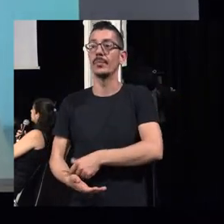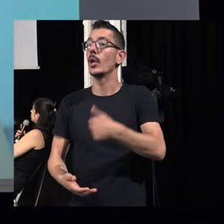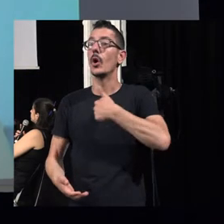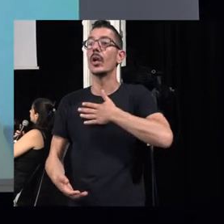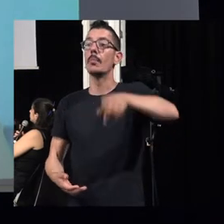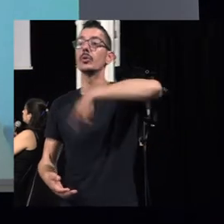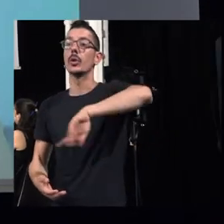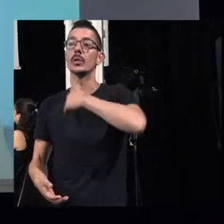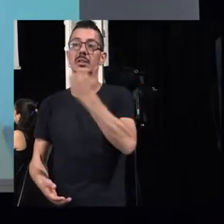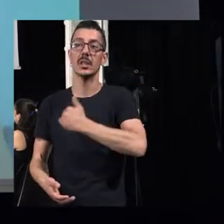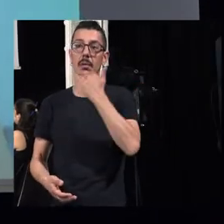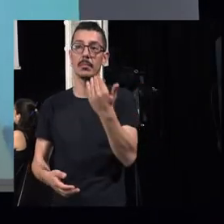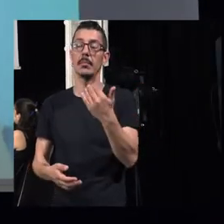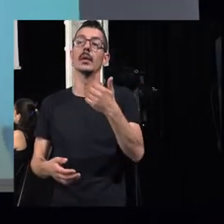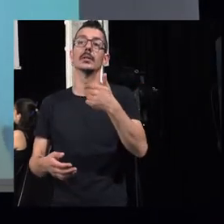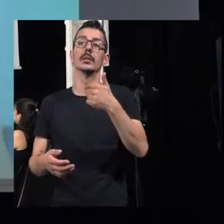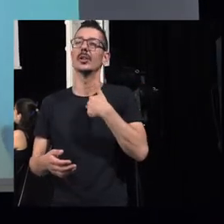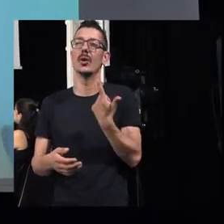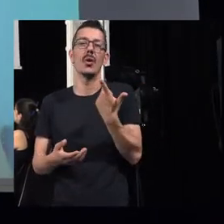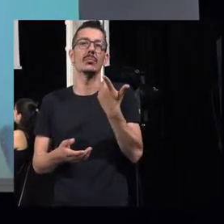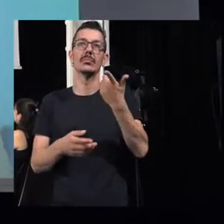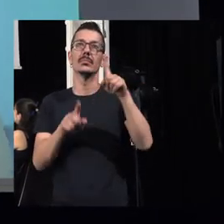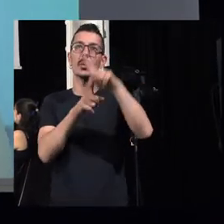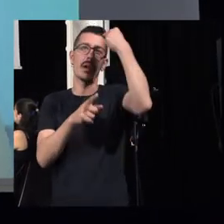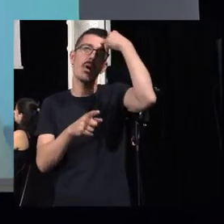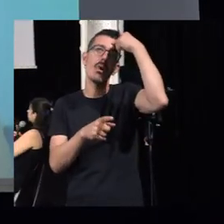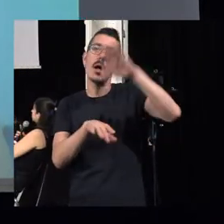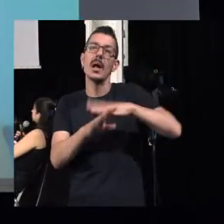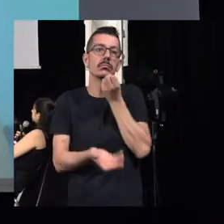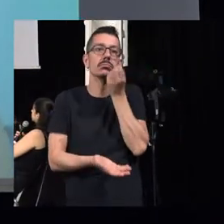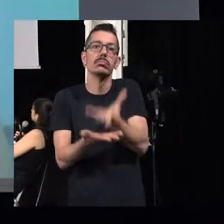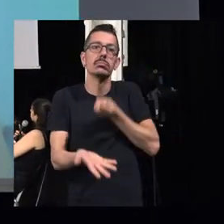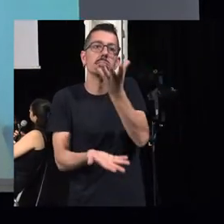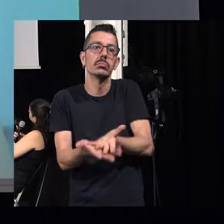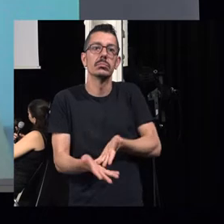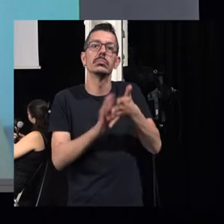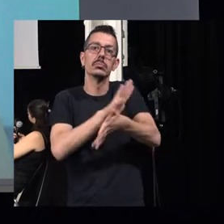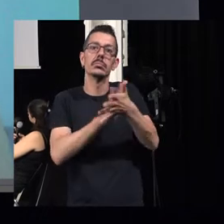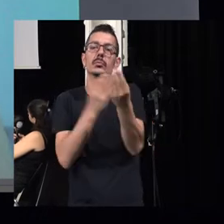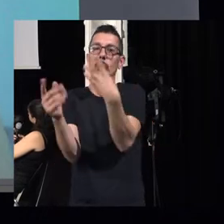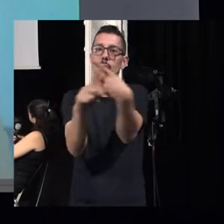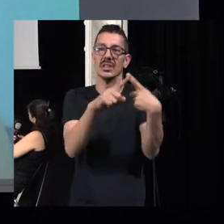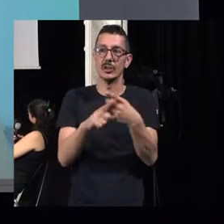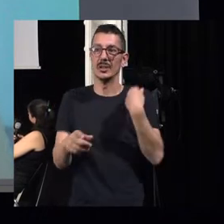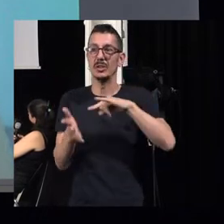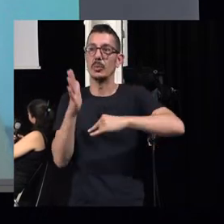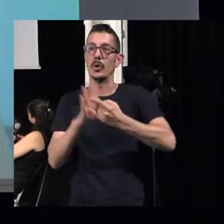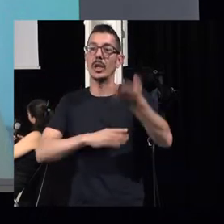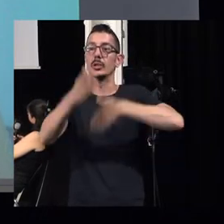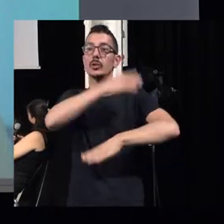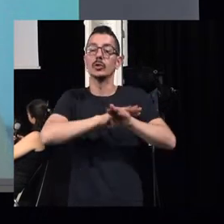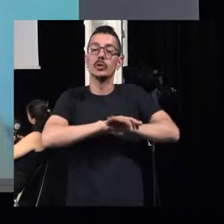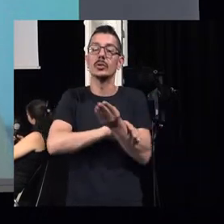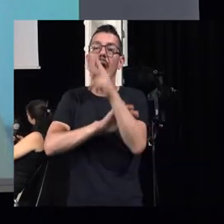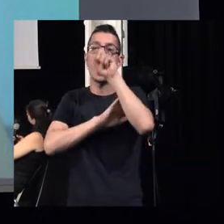muchísimas cosas que contarles porque estamos trabajando con este proyecto que inclusive nació en el año 2000